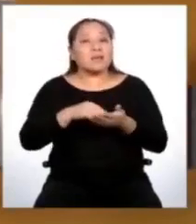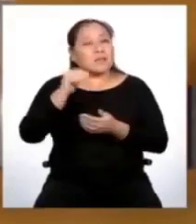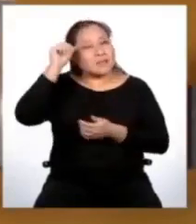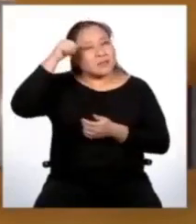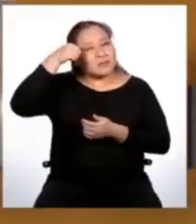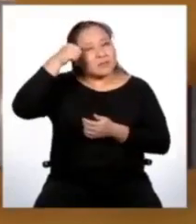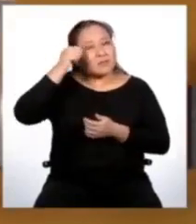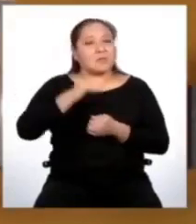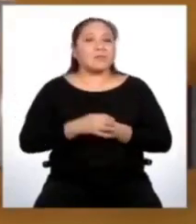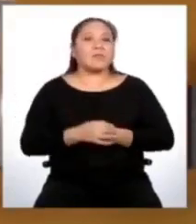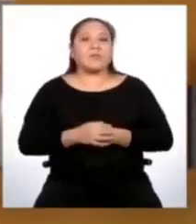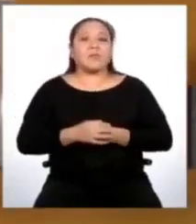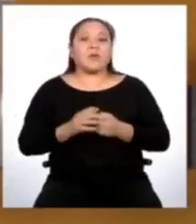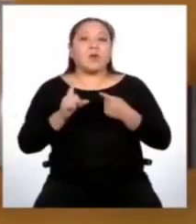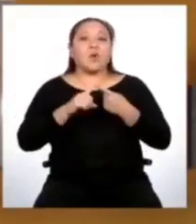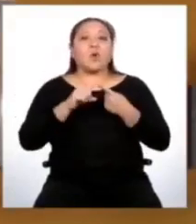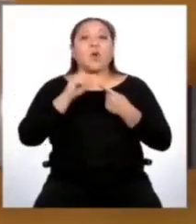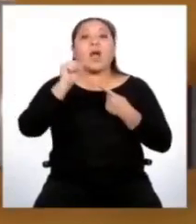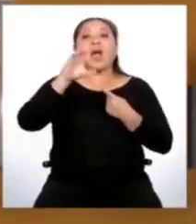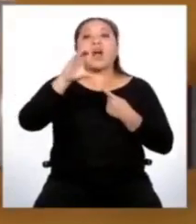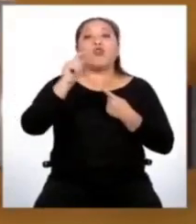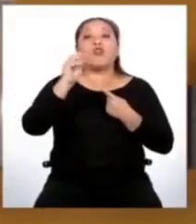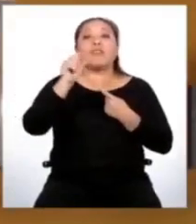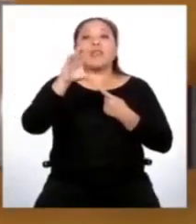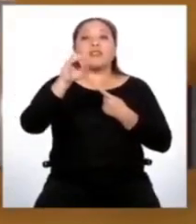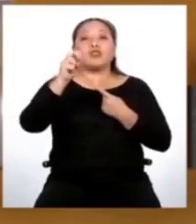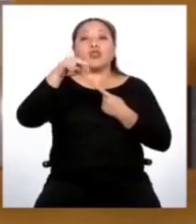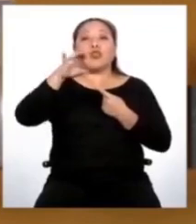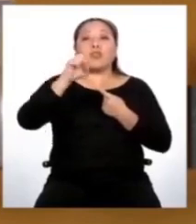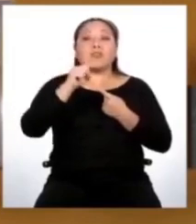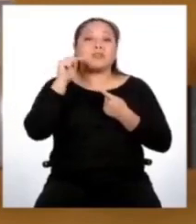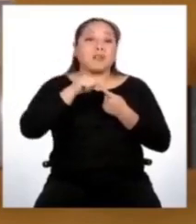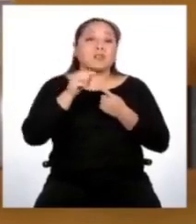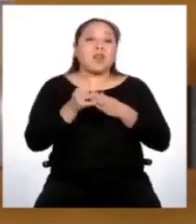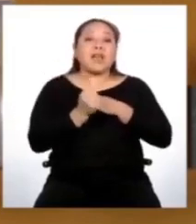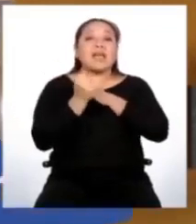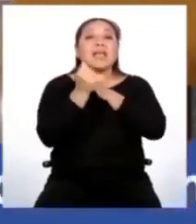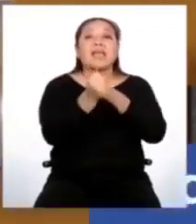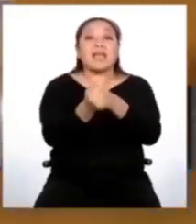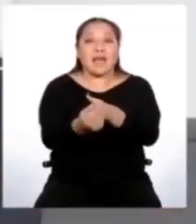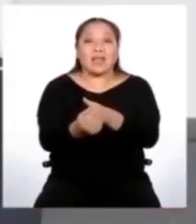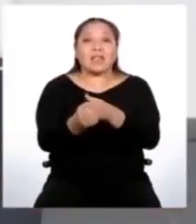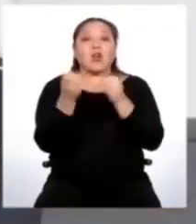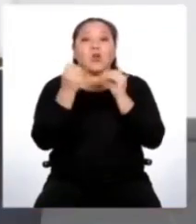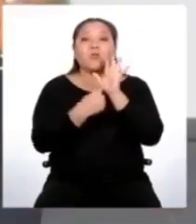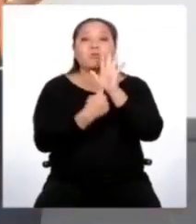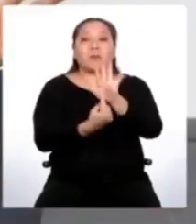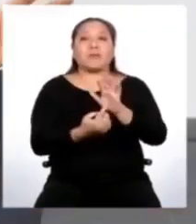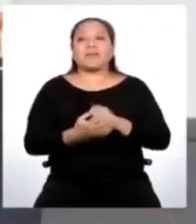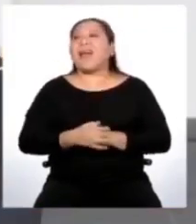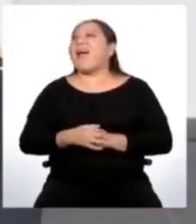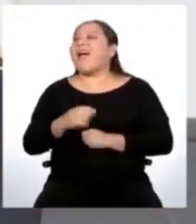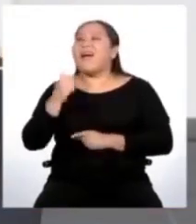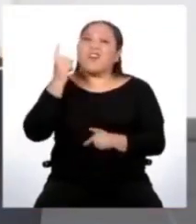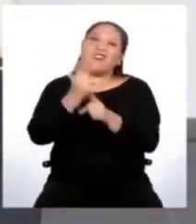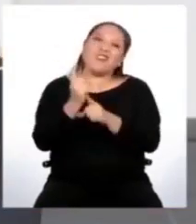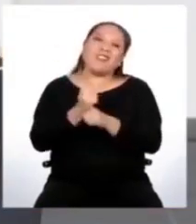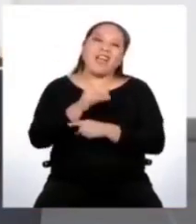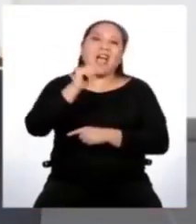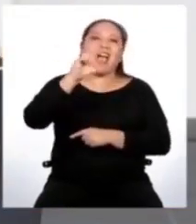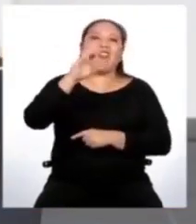recordar. Uno son las acotaciones o instrucciones que guiarán al lector en su presentación. Claro,